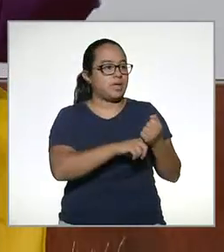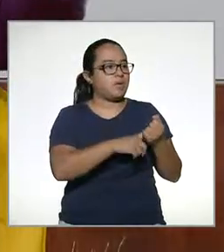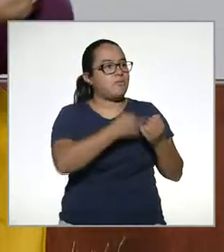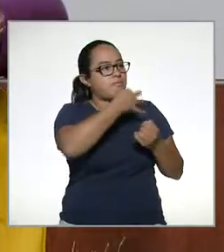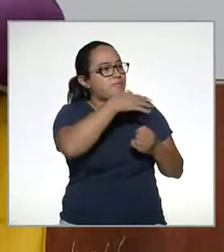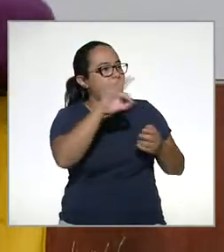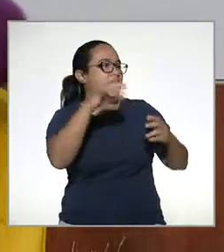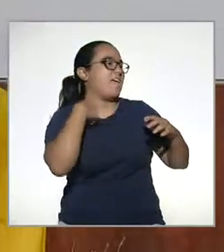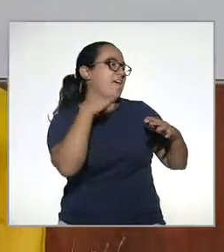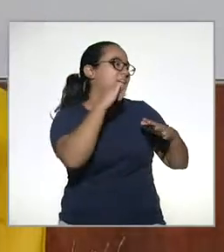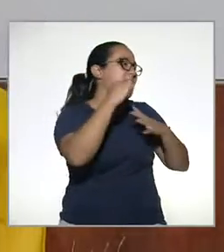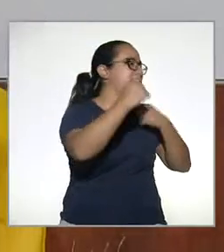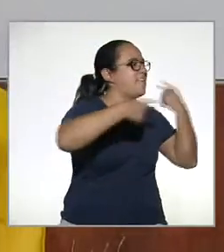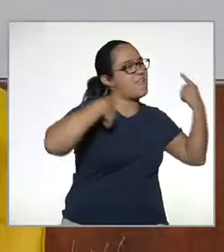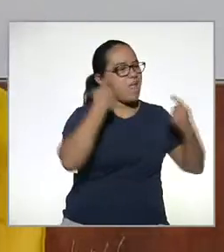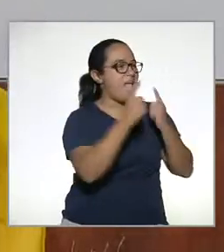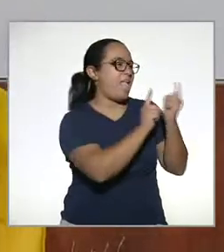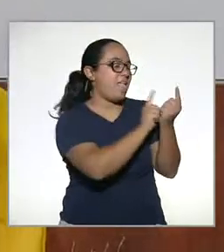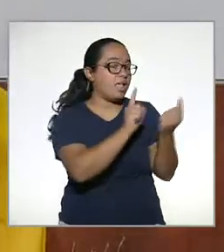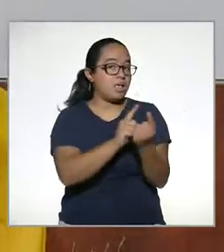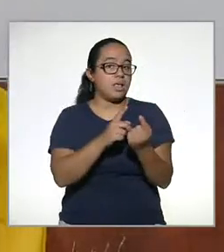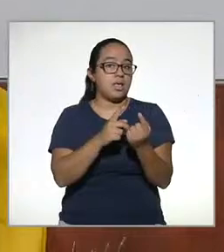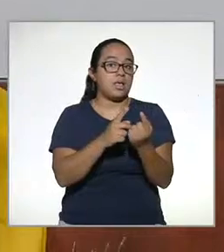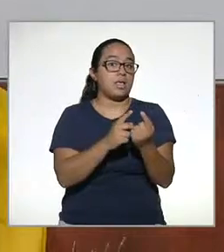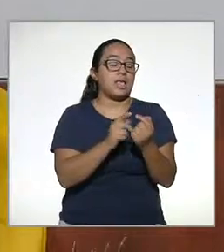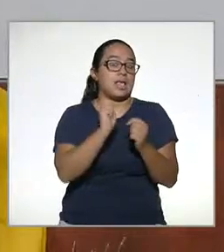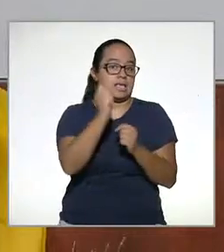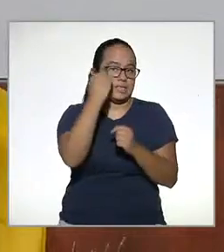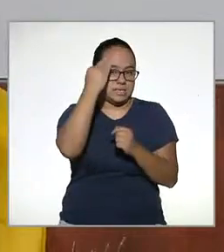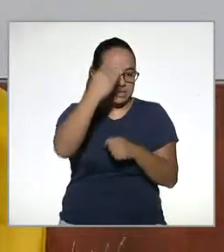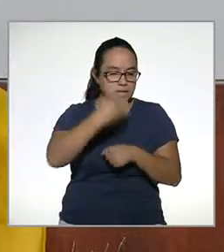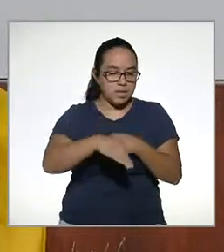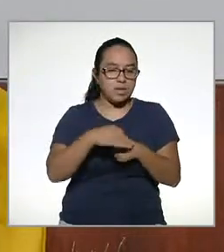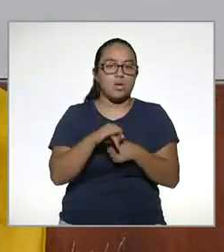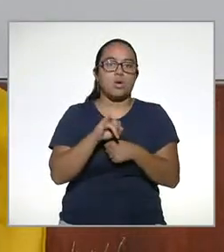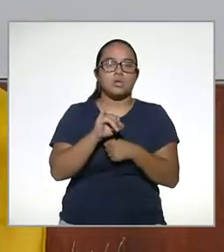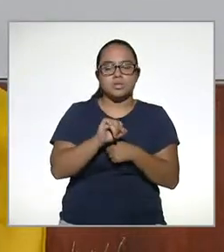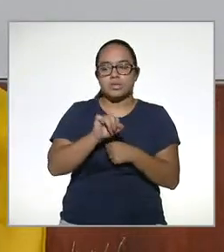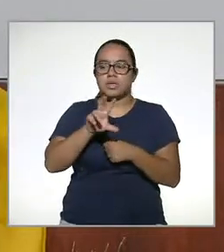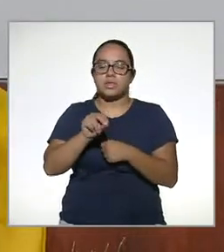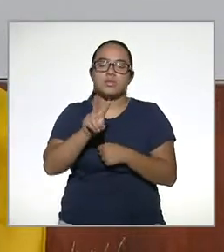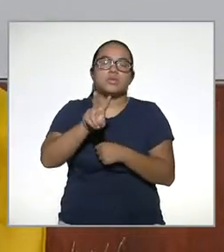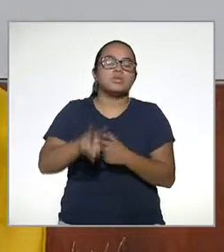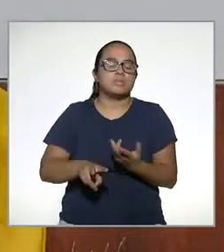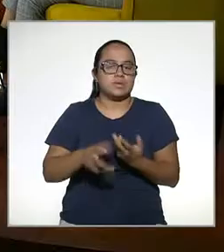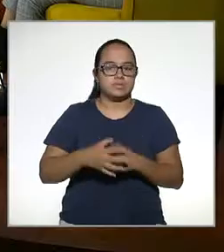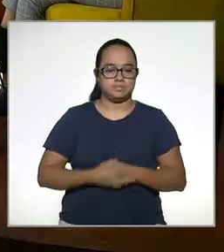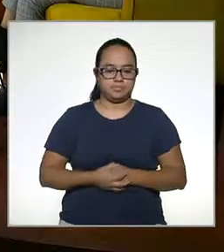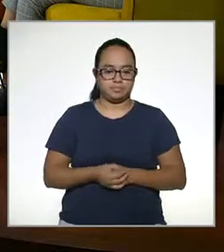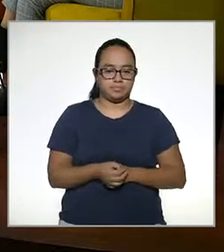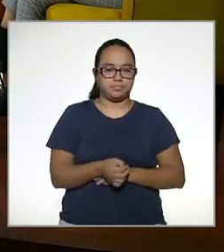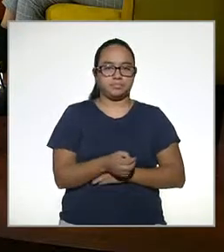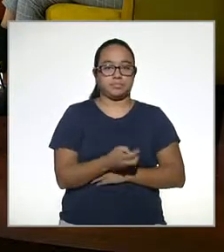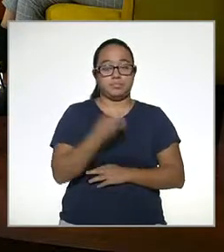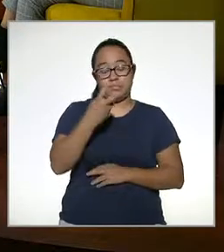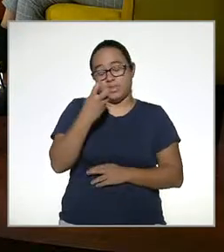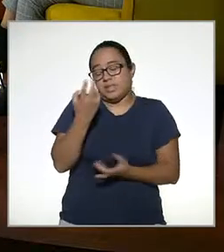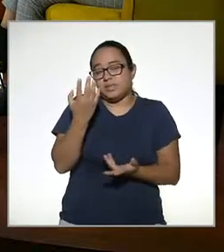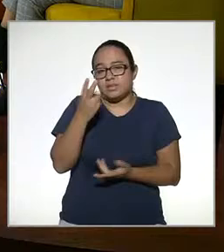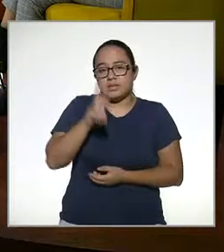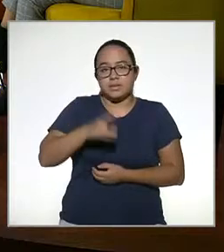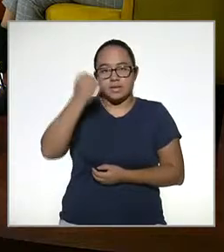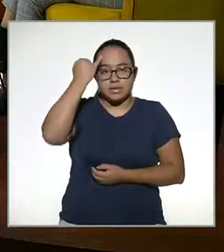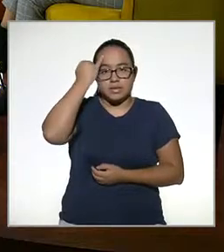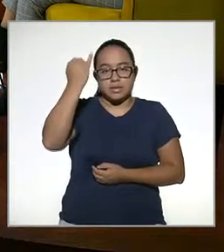las fiestas, por decir algo. O sea, ¿hay lugares y momentos o se es o no se es? Entonces, la idea, es decir, que